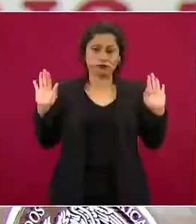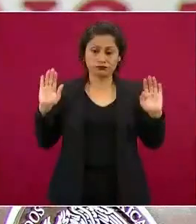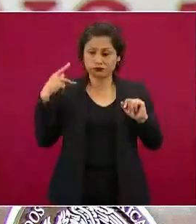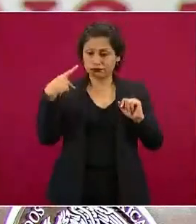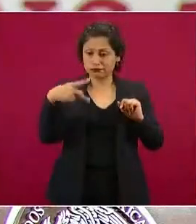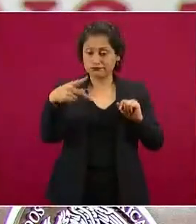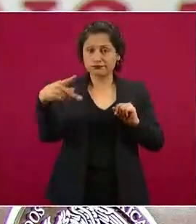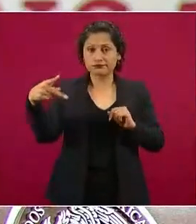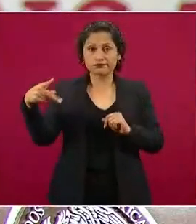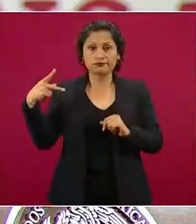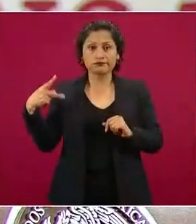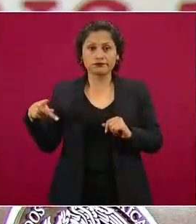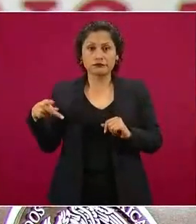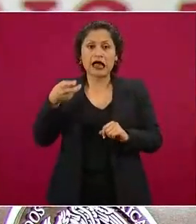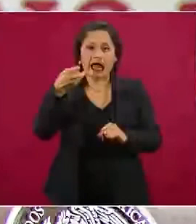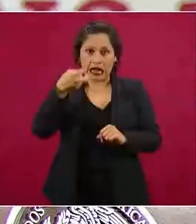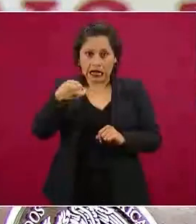porque es parte de los cambios